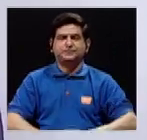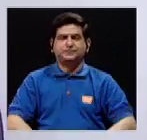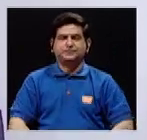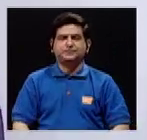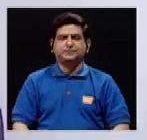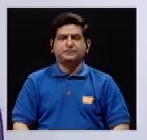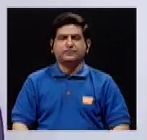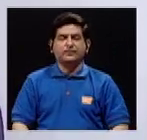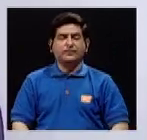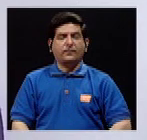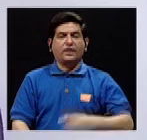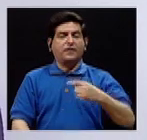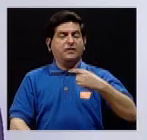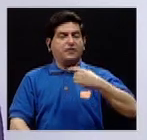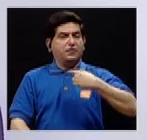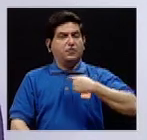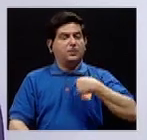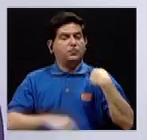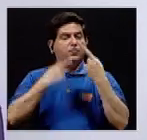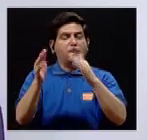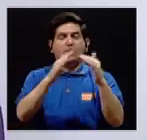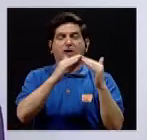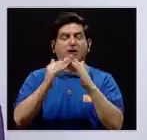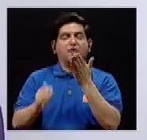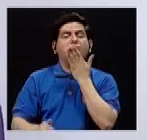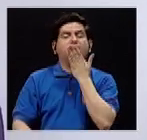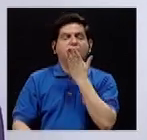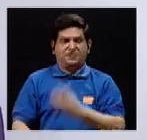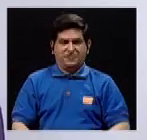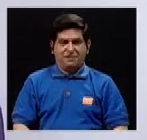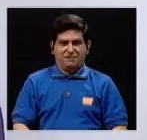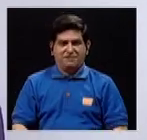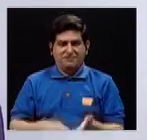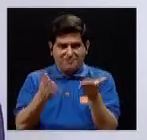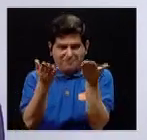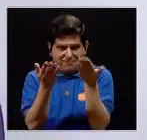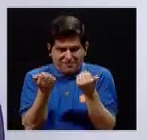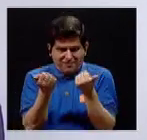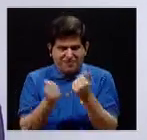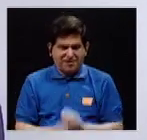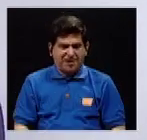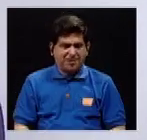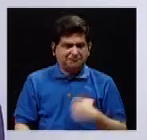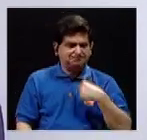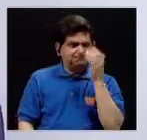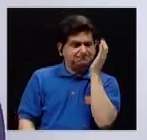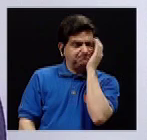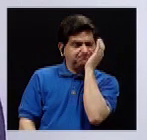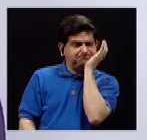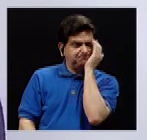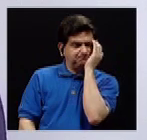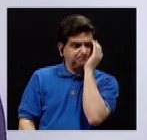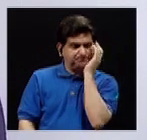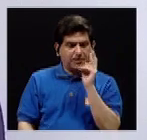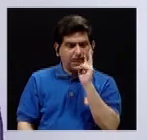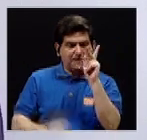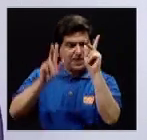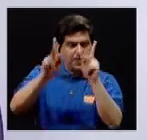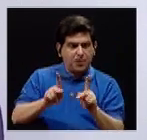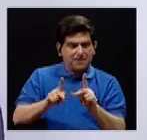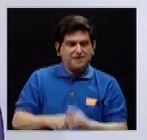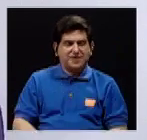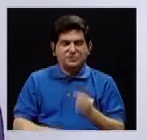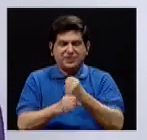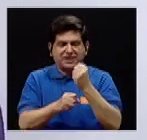ejemplo cuando uno va a una comunidad indígena y quiere eh averiguar un uno puede ver a una